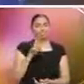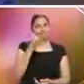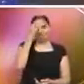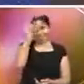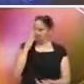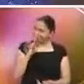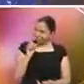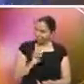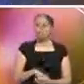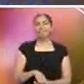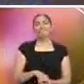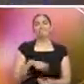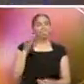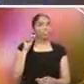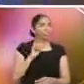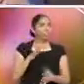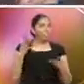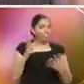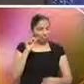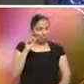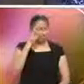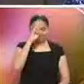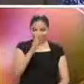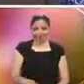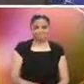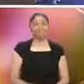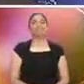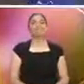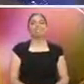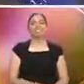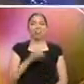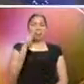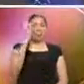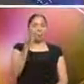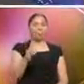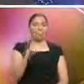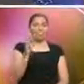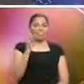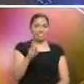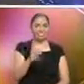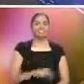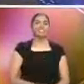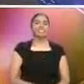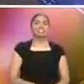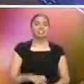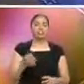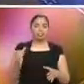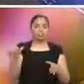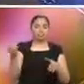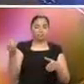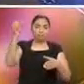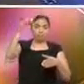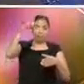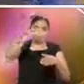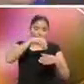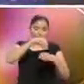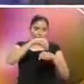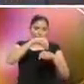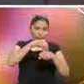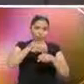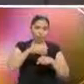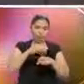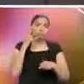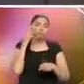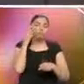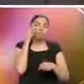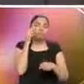ideas no lo hagan en casa. Muy bien, Ok. chef. Ok. Vamos a ponerle aquí, vamos a poner un chorrito de limón. Ayúdame a darle unas vueltecitas